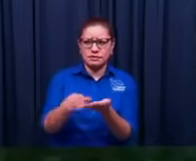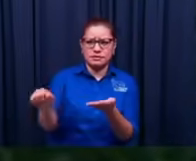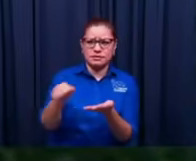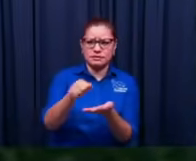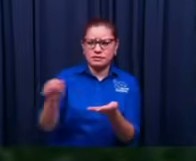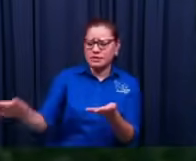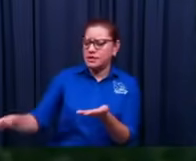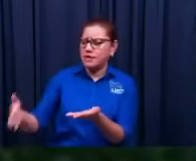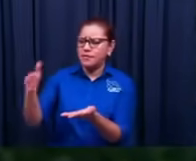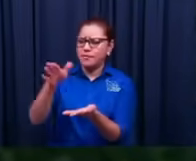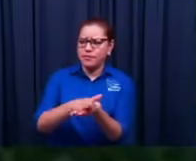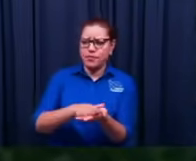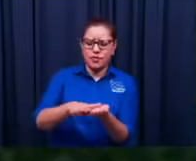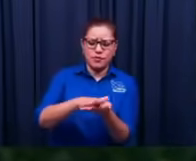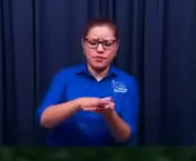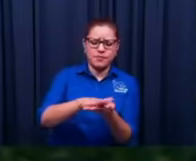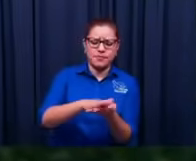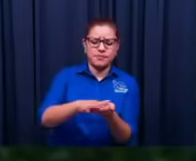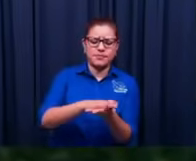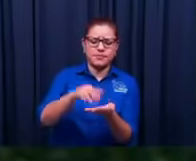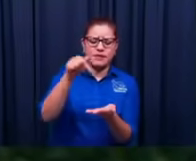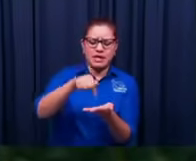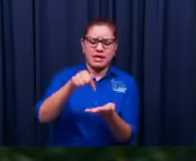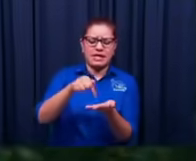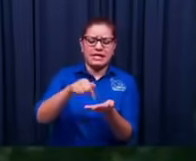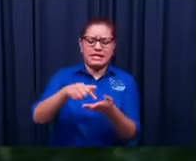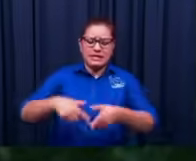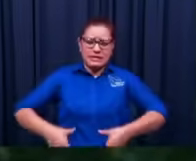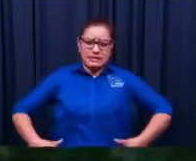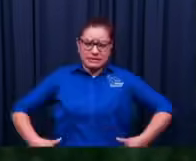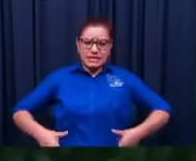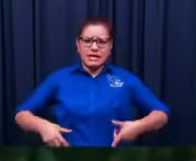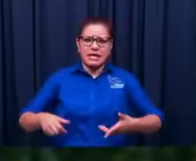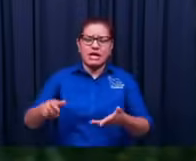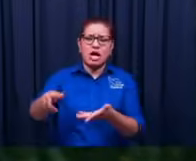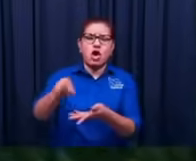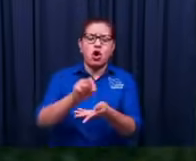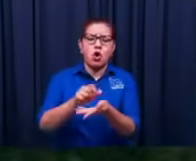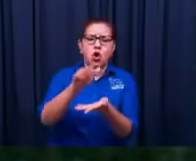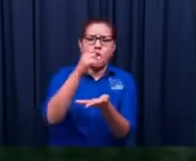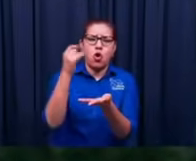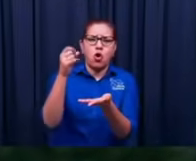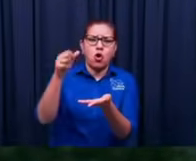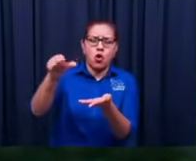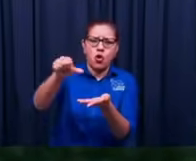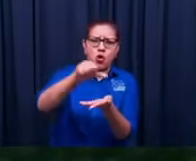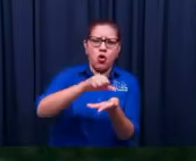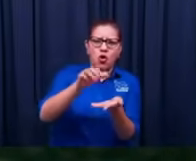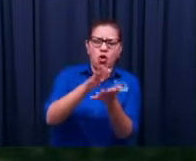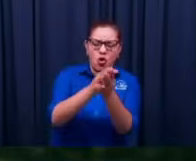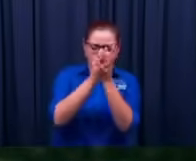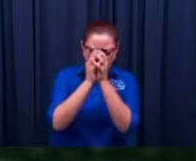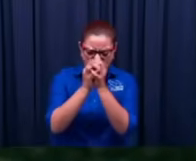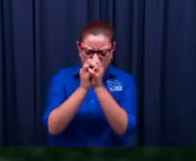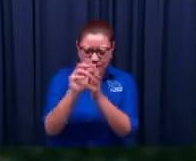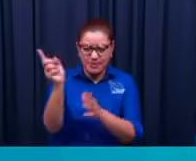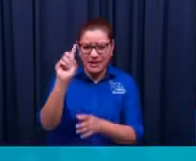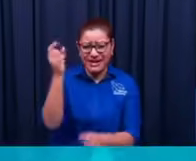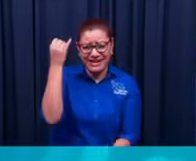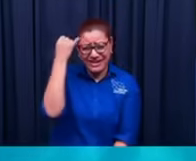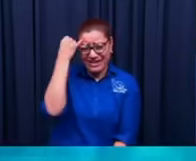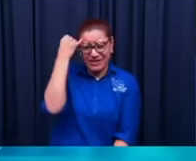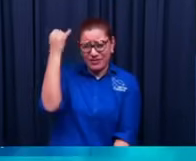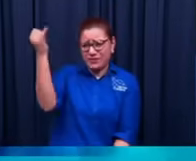un poco de aceite, unjo este calzoncillo, Señor, para que este ni se le